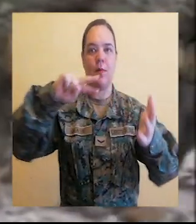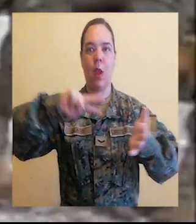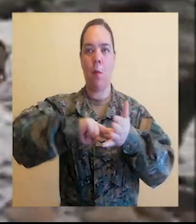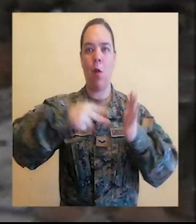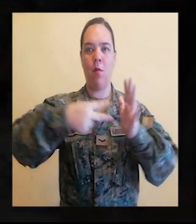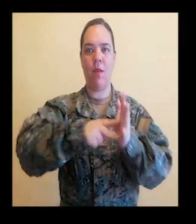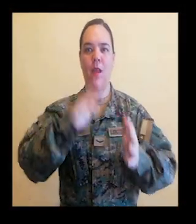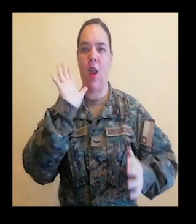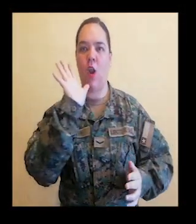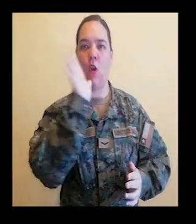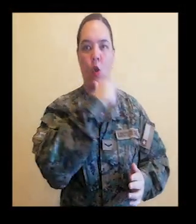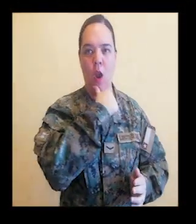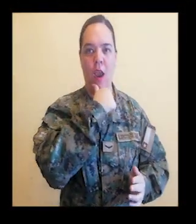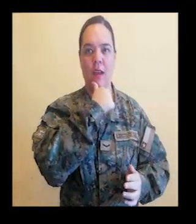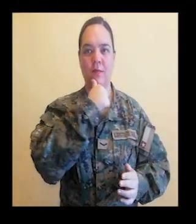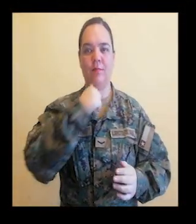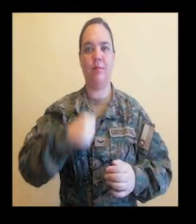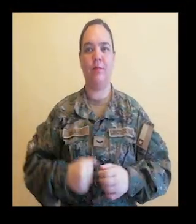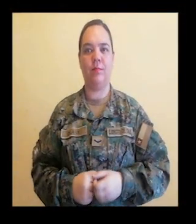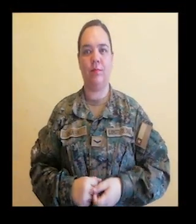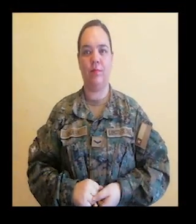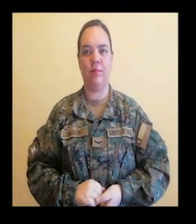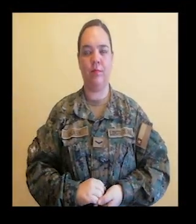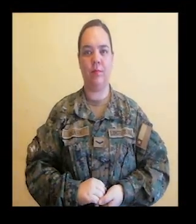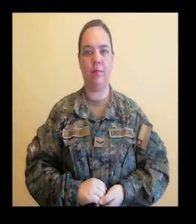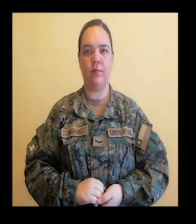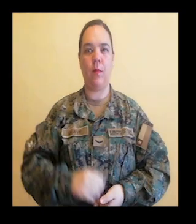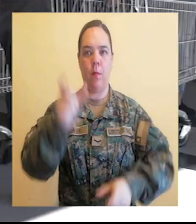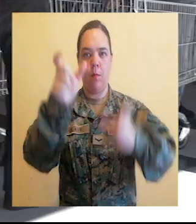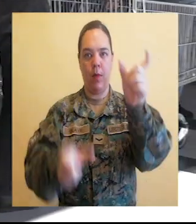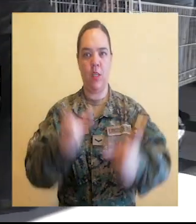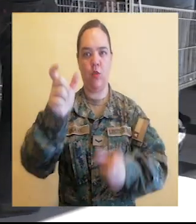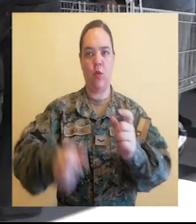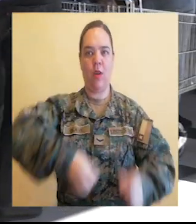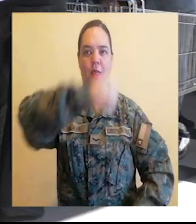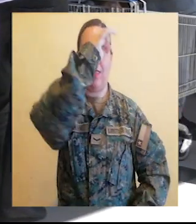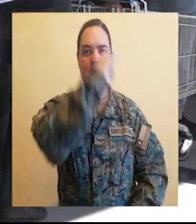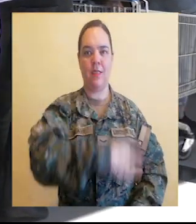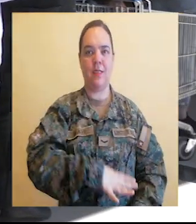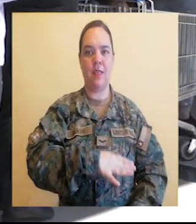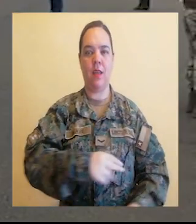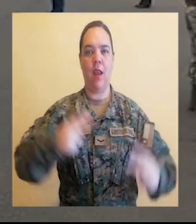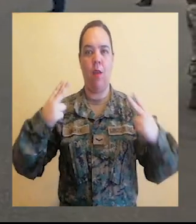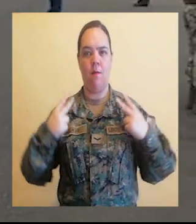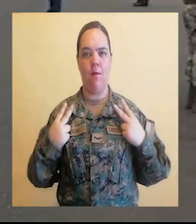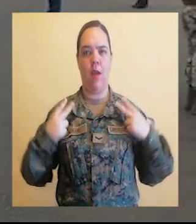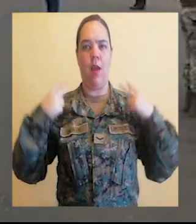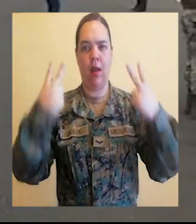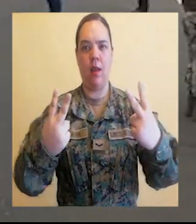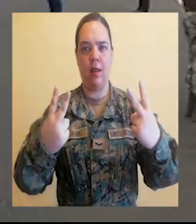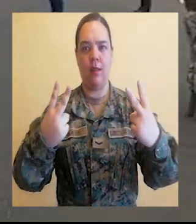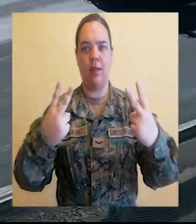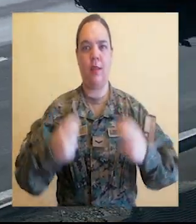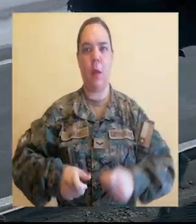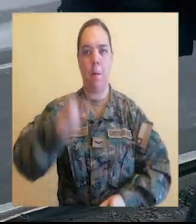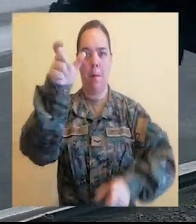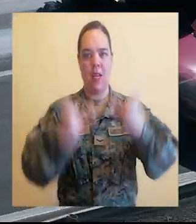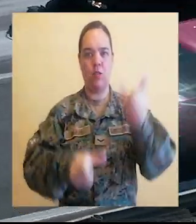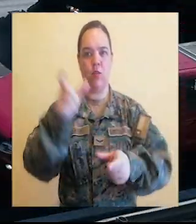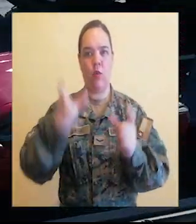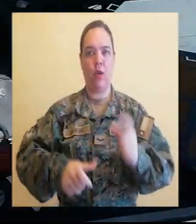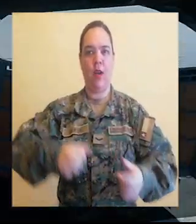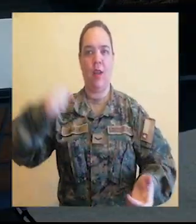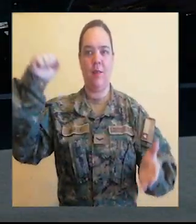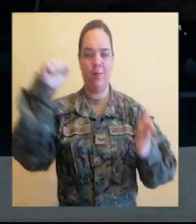podamos superar. Y esta no será la excepción. Los chilenos nos formamos en la adversidad y,